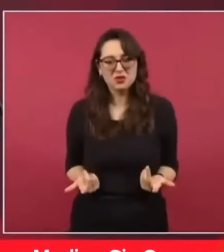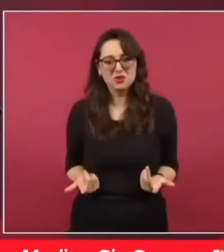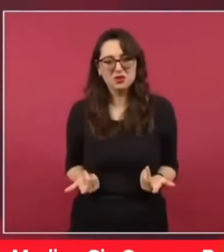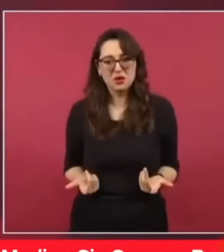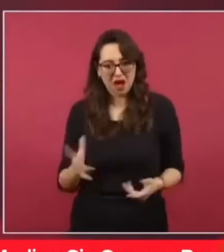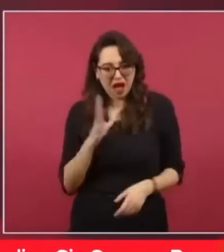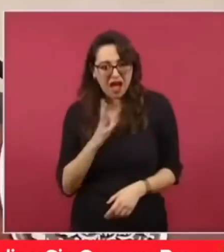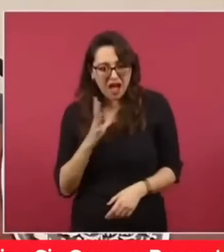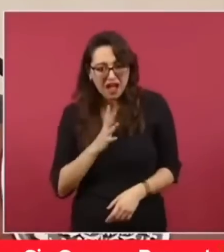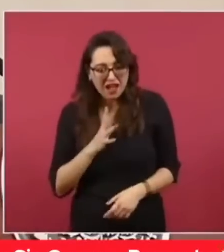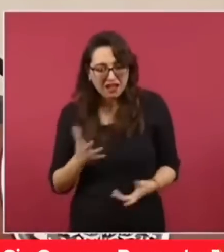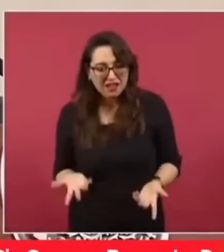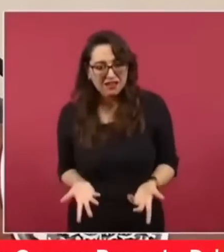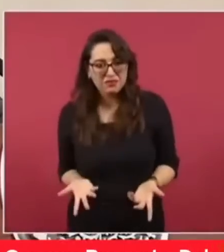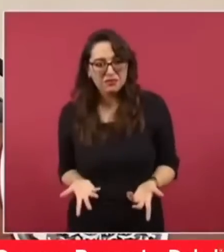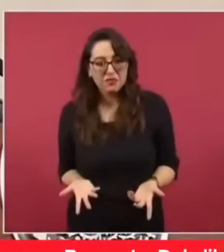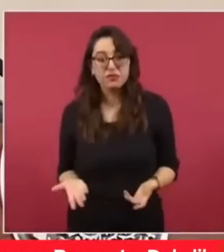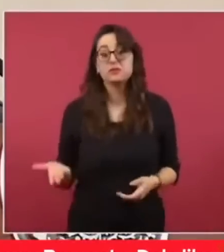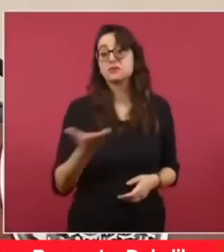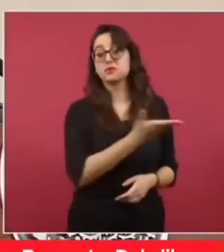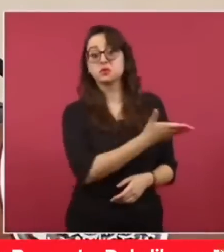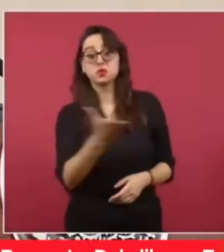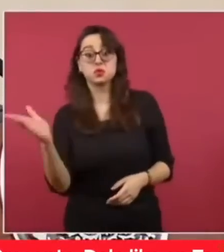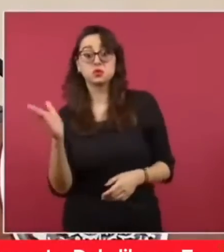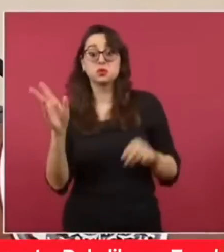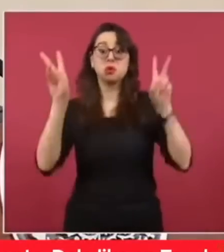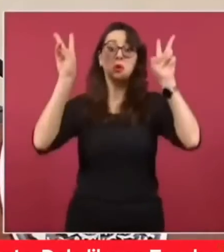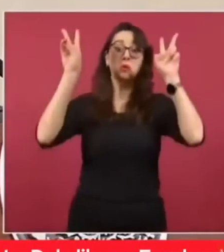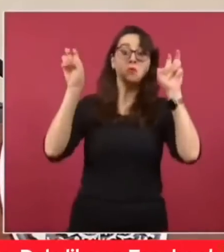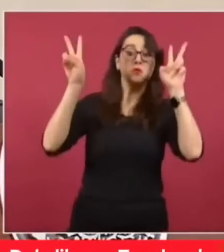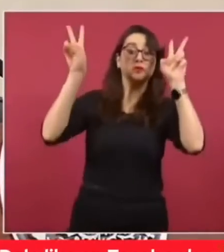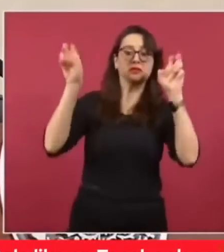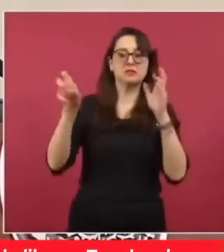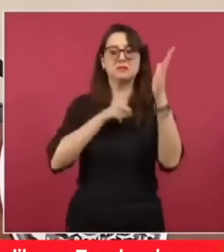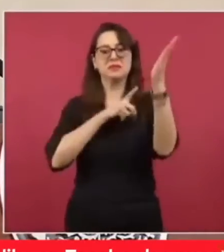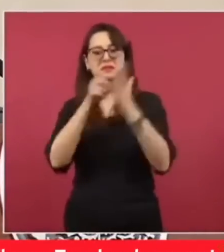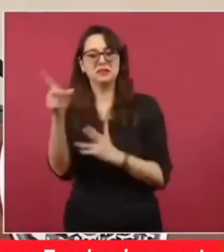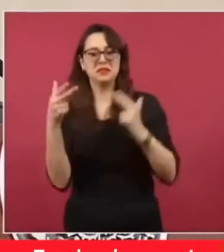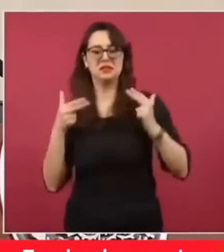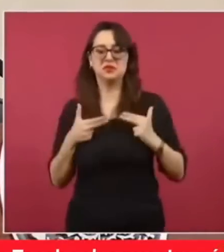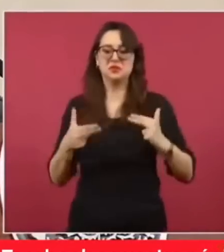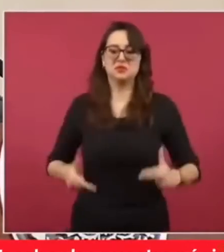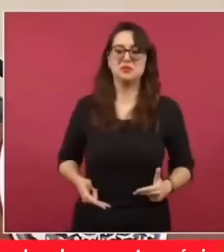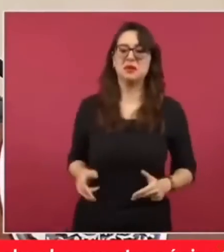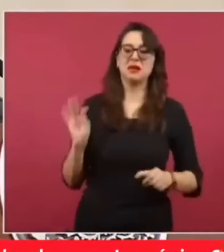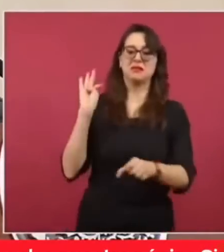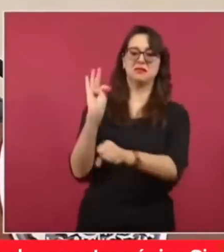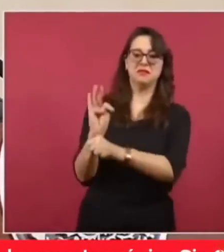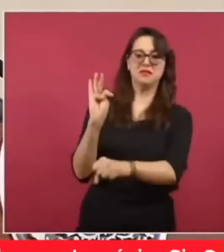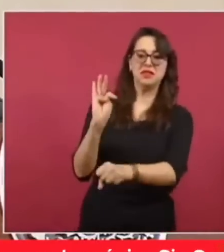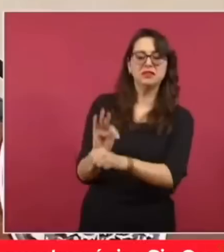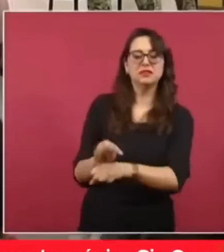sí, defensores de derechos humanos, de organismos internacionales,